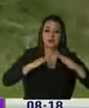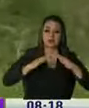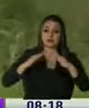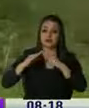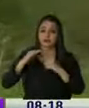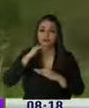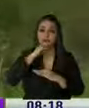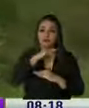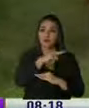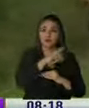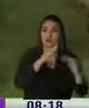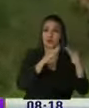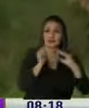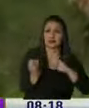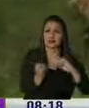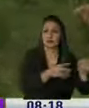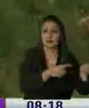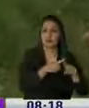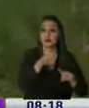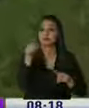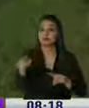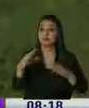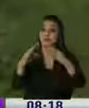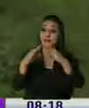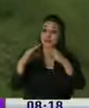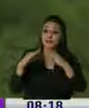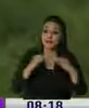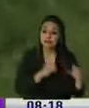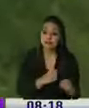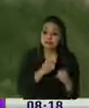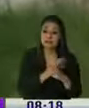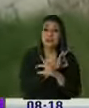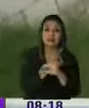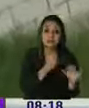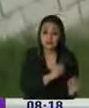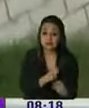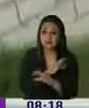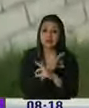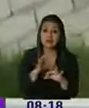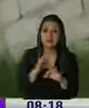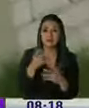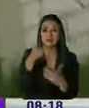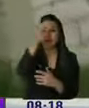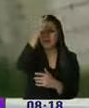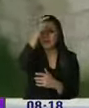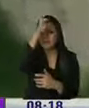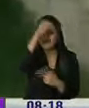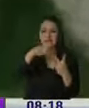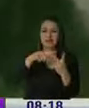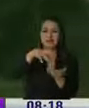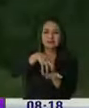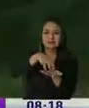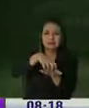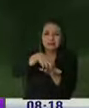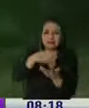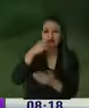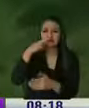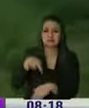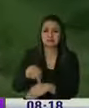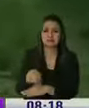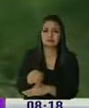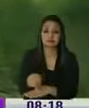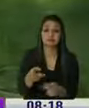Esta dicen que está abandonada, pero las casas aledañas limpian todo el tiempo porque dicen que hay hormigas, roedores, arañas. Y claro, eso también